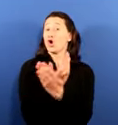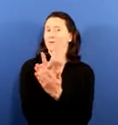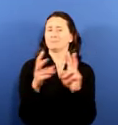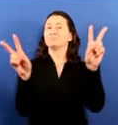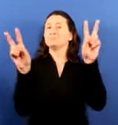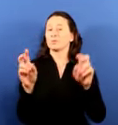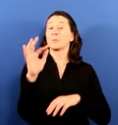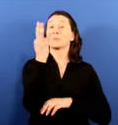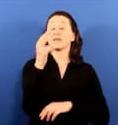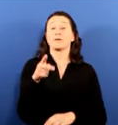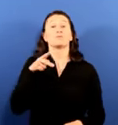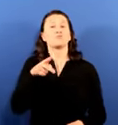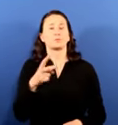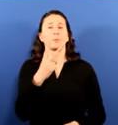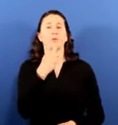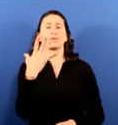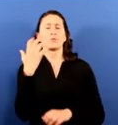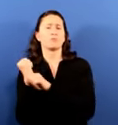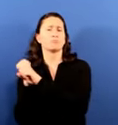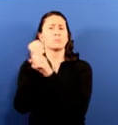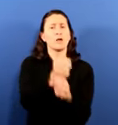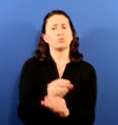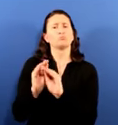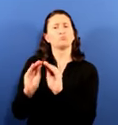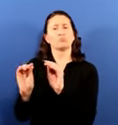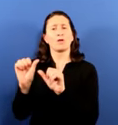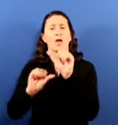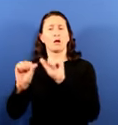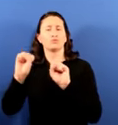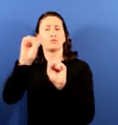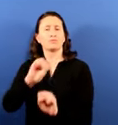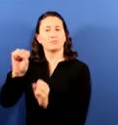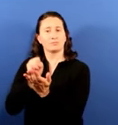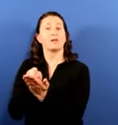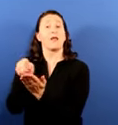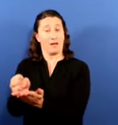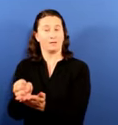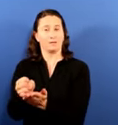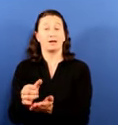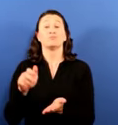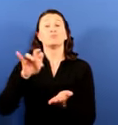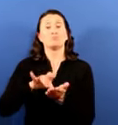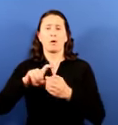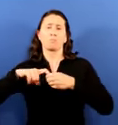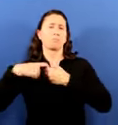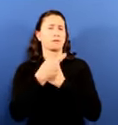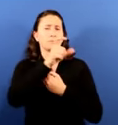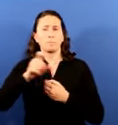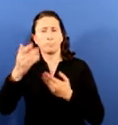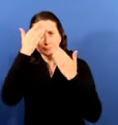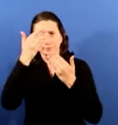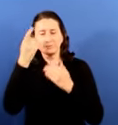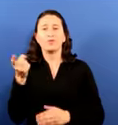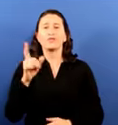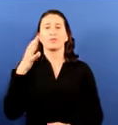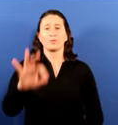Juan Francisco Sierra Sesumaga y Eusebio Larrazábal. Coincidiendo con el 25 aniversario del Centro de Gestión y Asociación